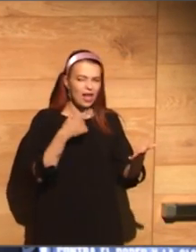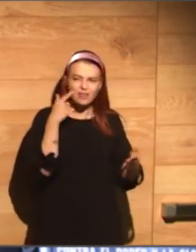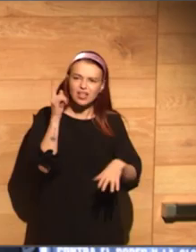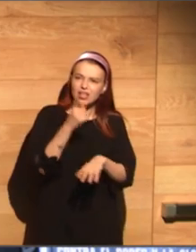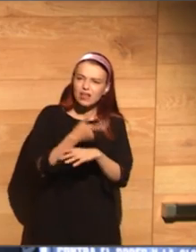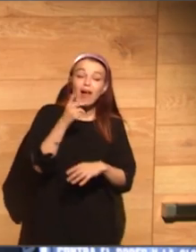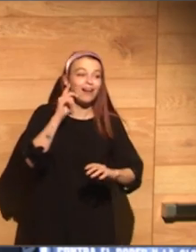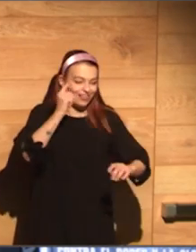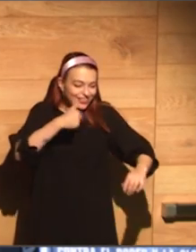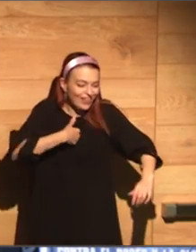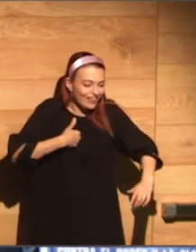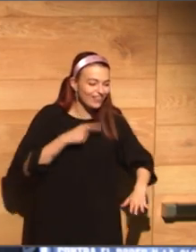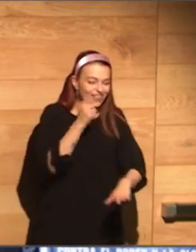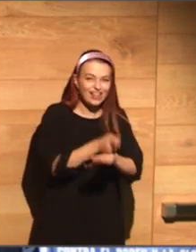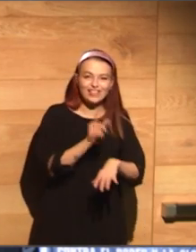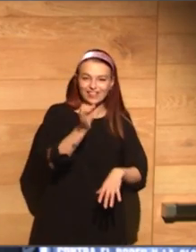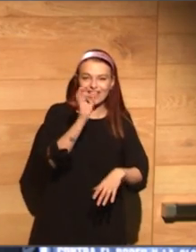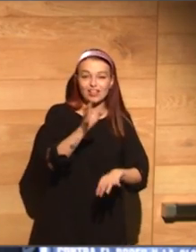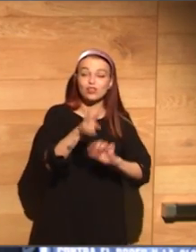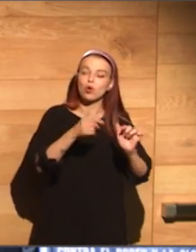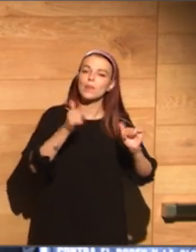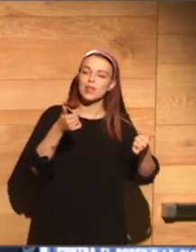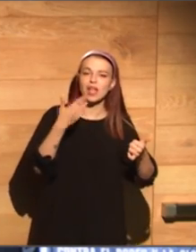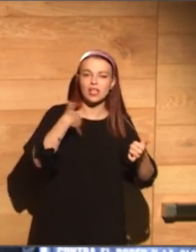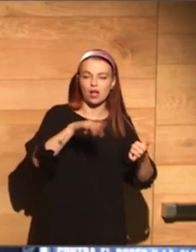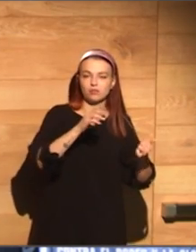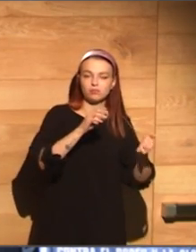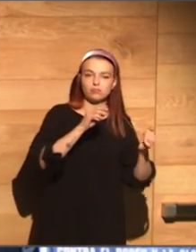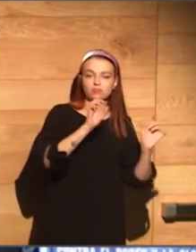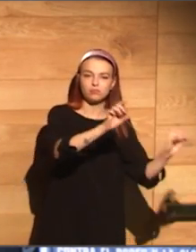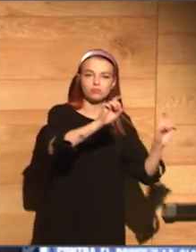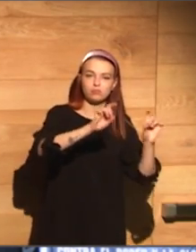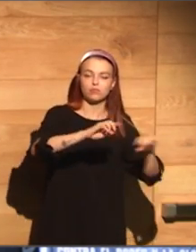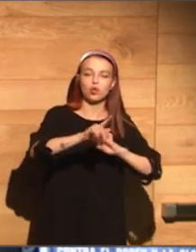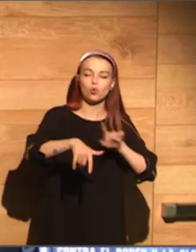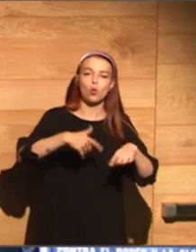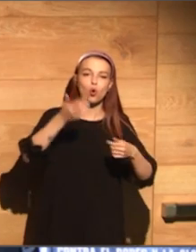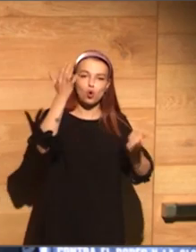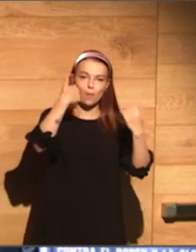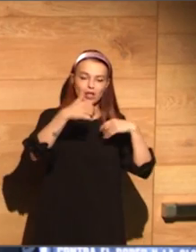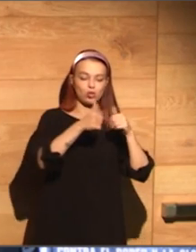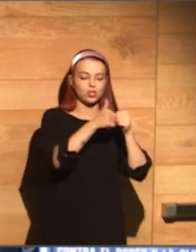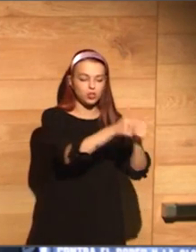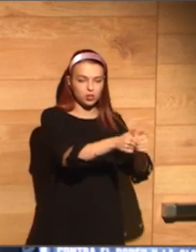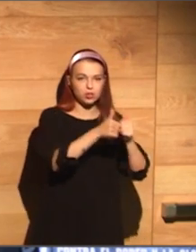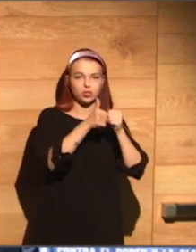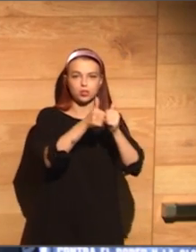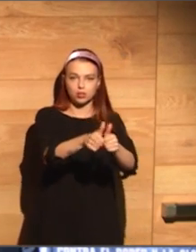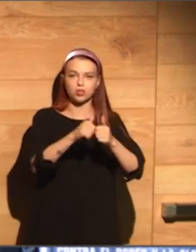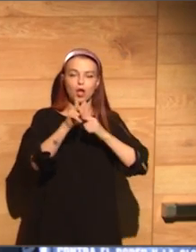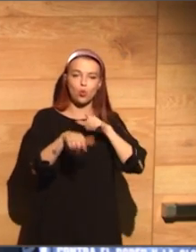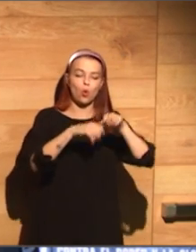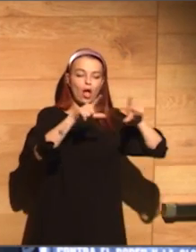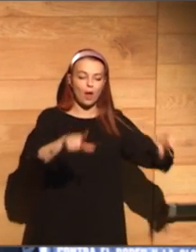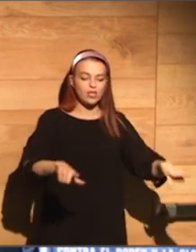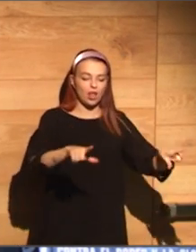empezaba a distribuirlos. Y entonces él ve que va acompañando a los actores y que cambian de estancia y siguen andando